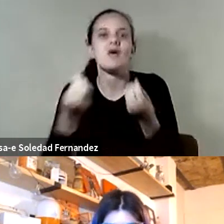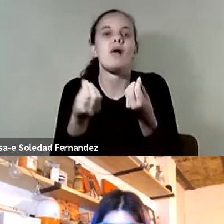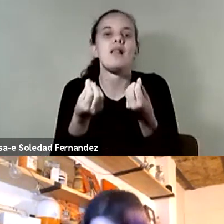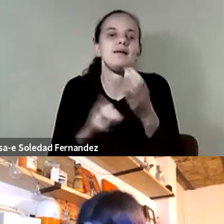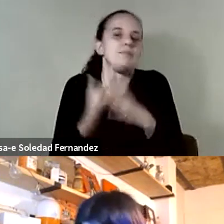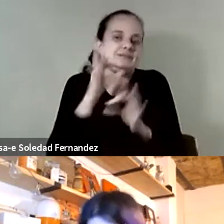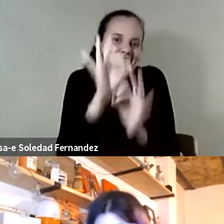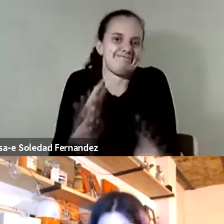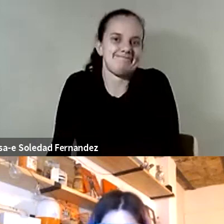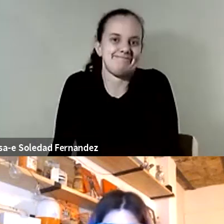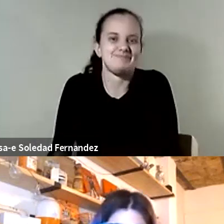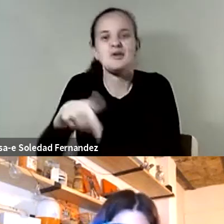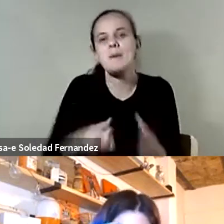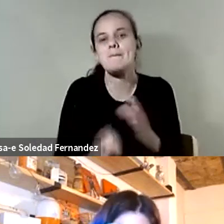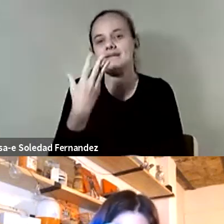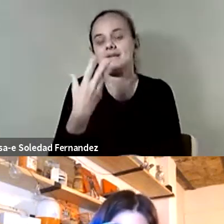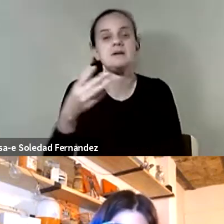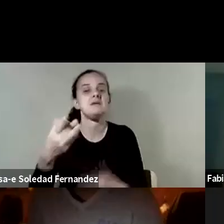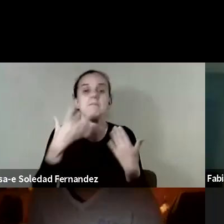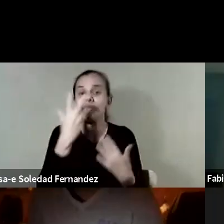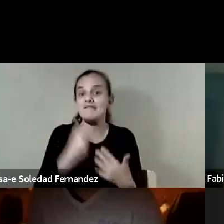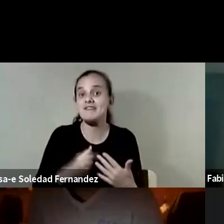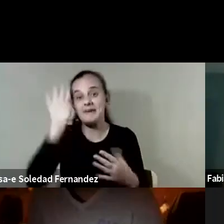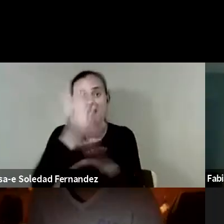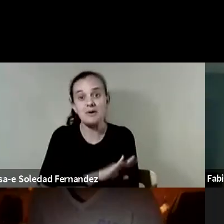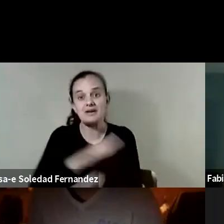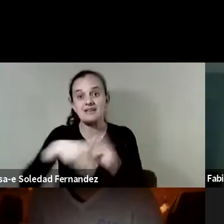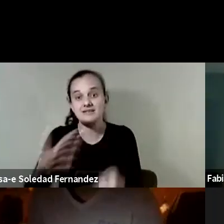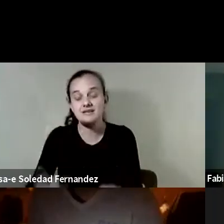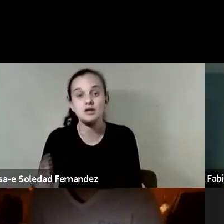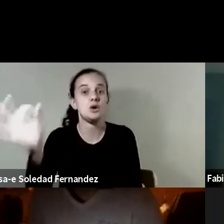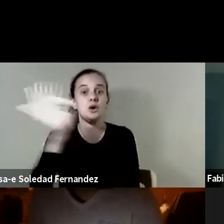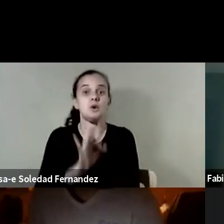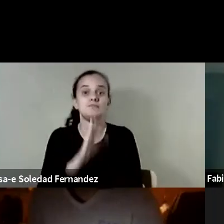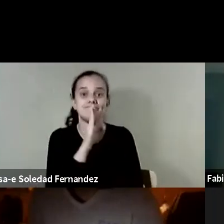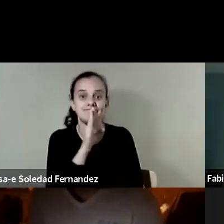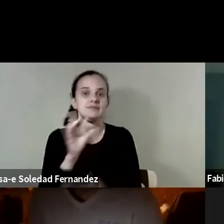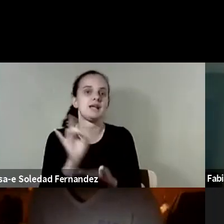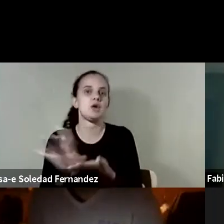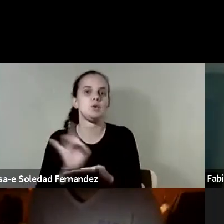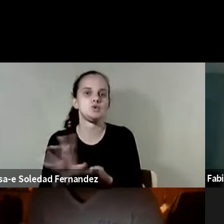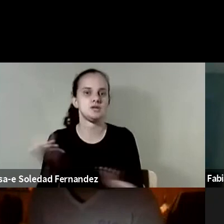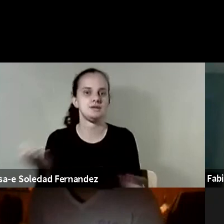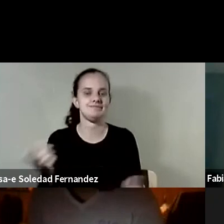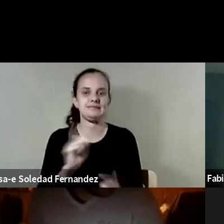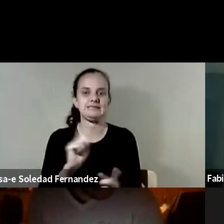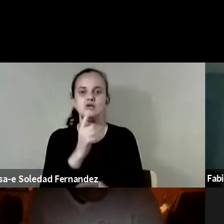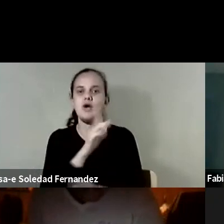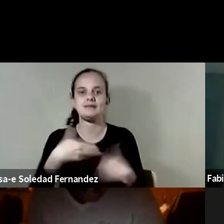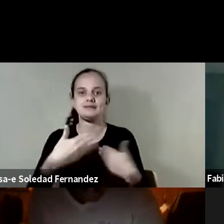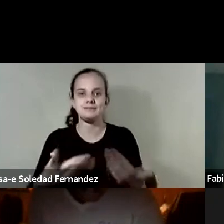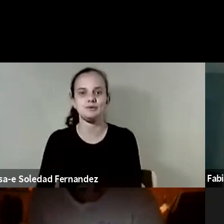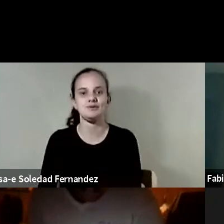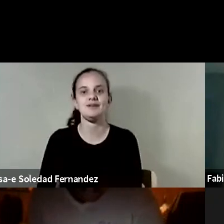hoy. Y mejor equivocarse haciendo que estar generando más exclusión sin hacer. Así que los invitamos a eso, a